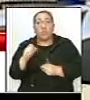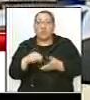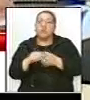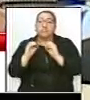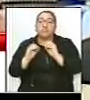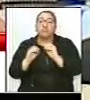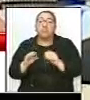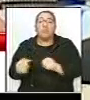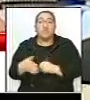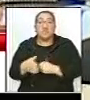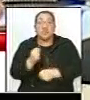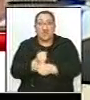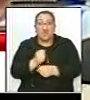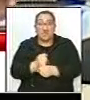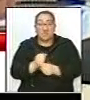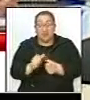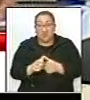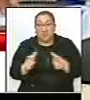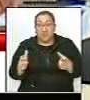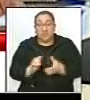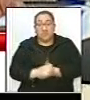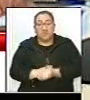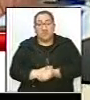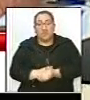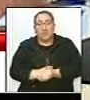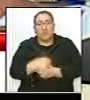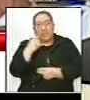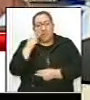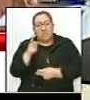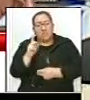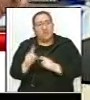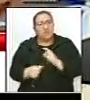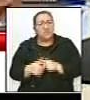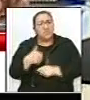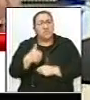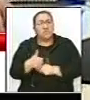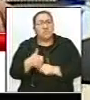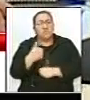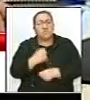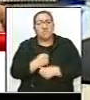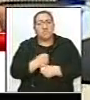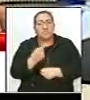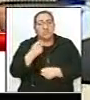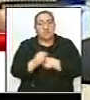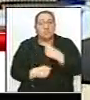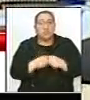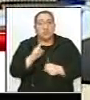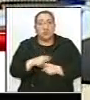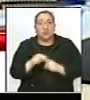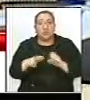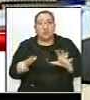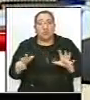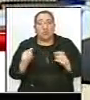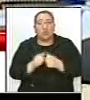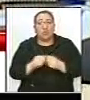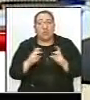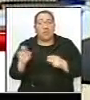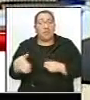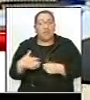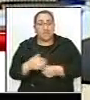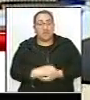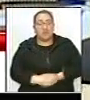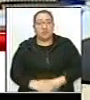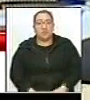y acuícola, ¿no? Se haya fijado como una de las principales metas para el 2018 en materia de pesca y